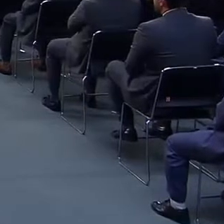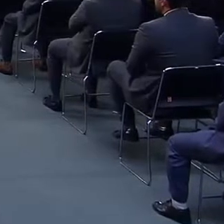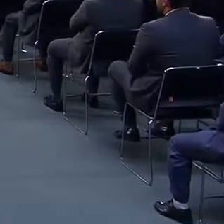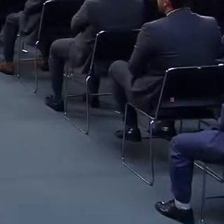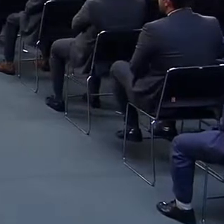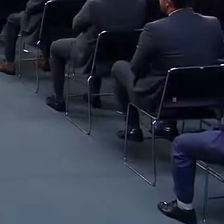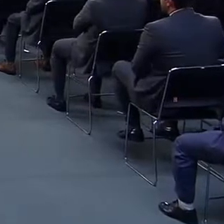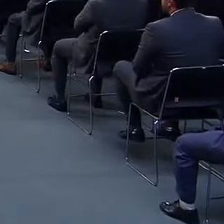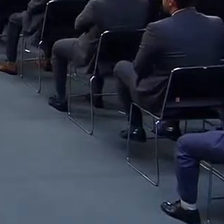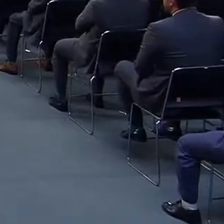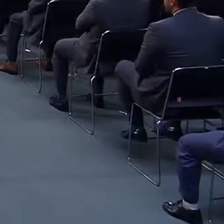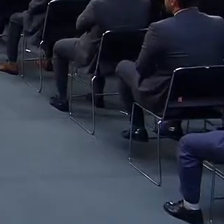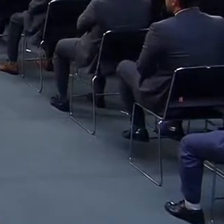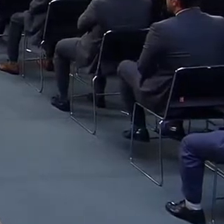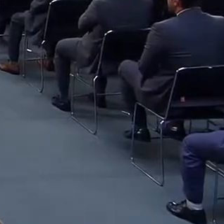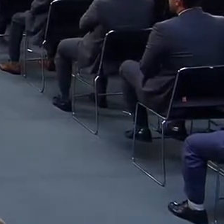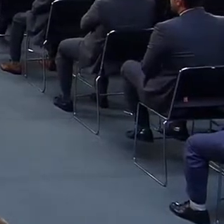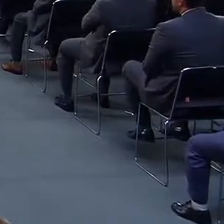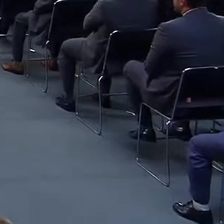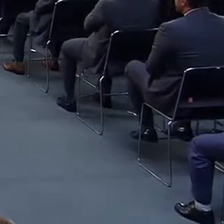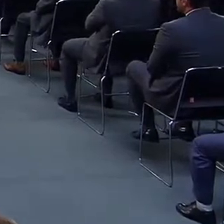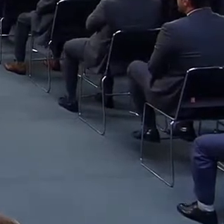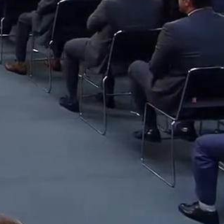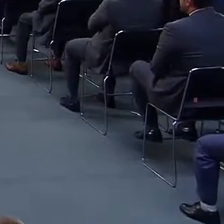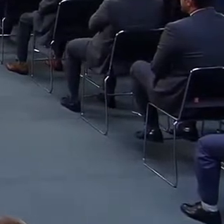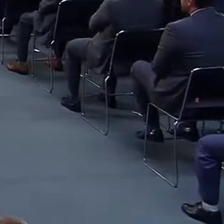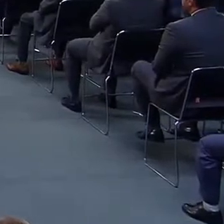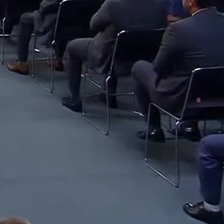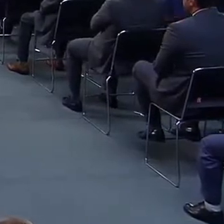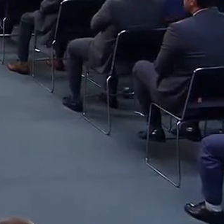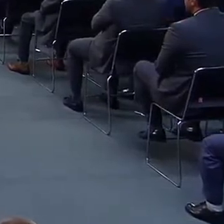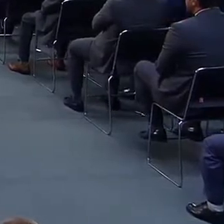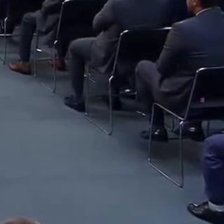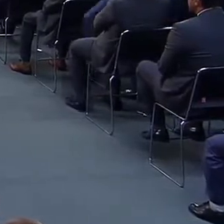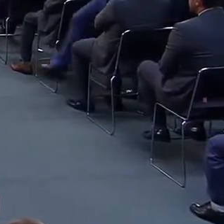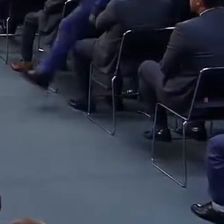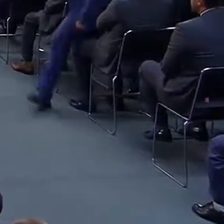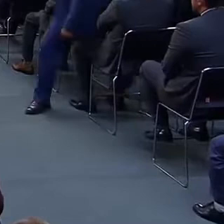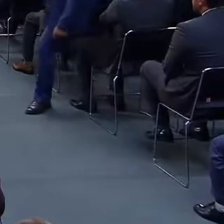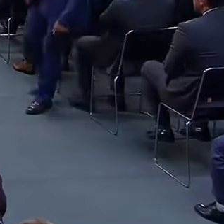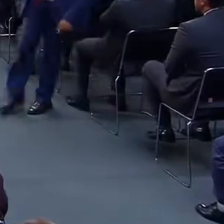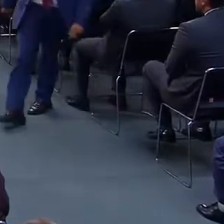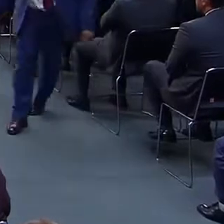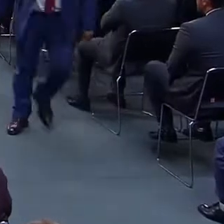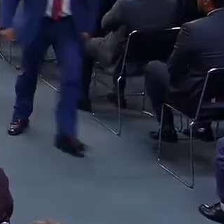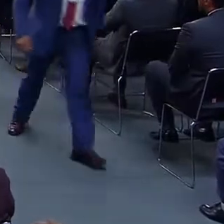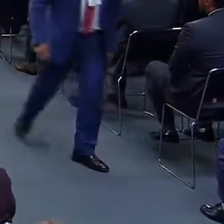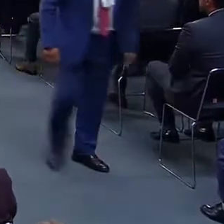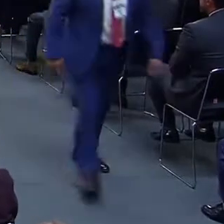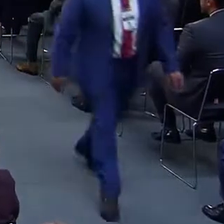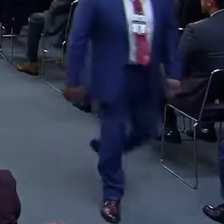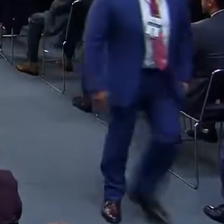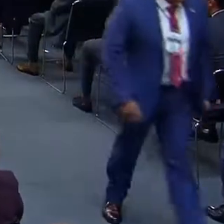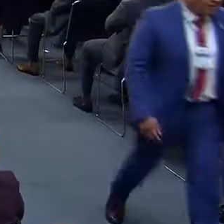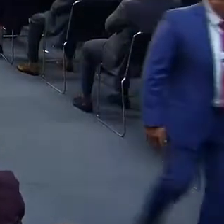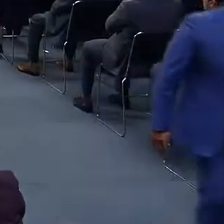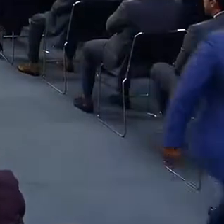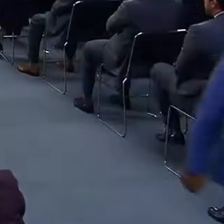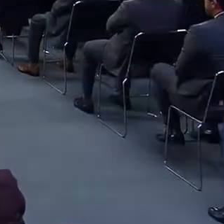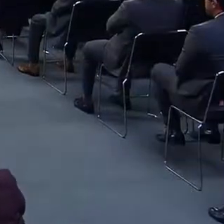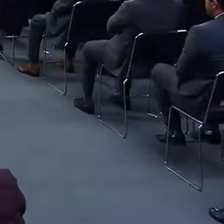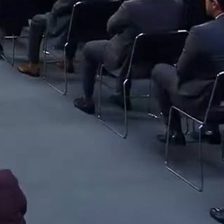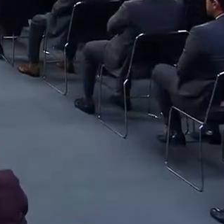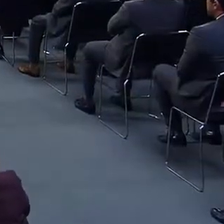Ignacio, diputado, coordinador del Grupo Parlamentario de Morena, muchos saludos.